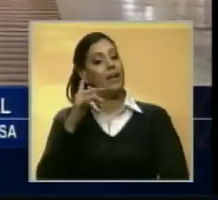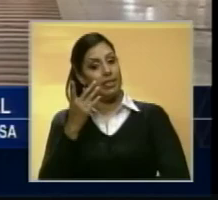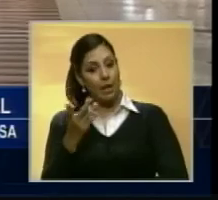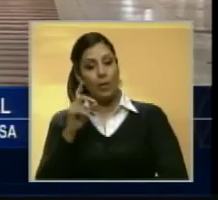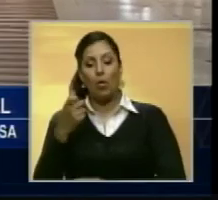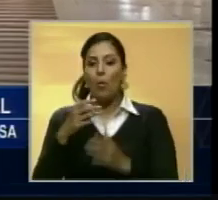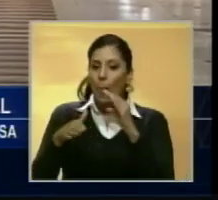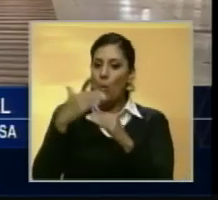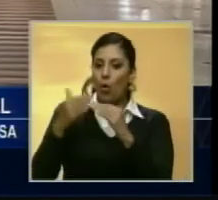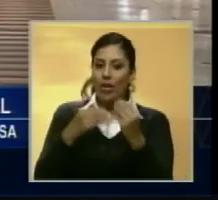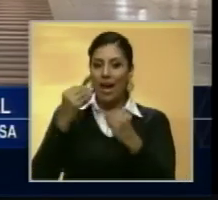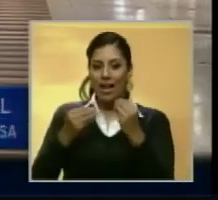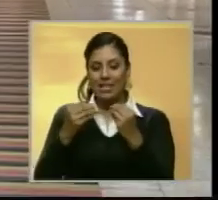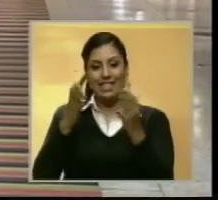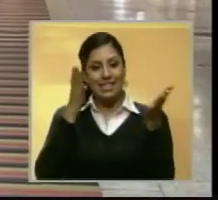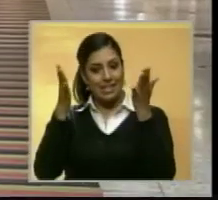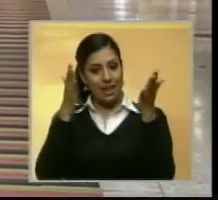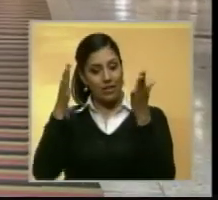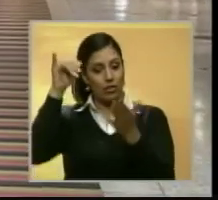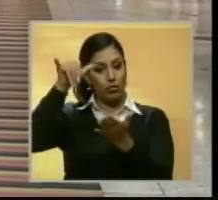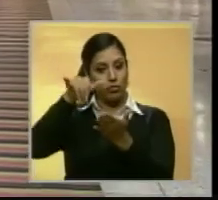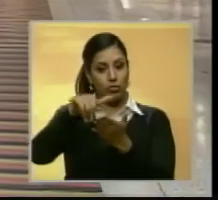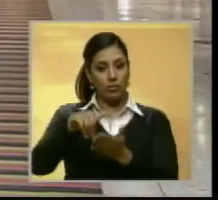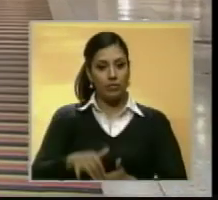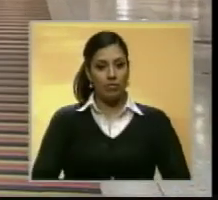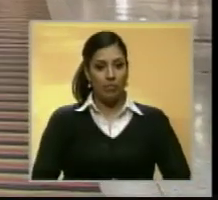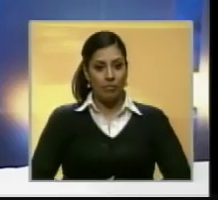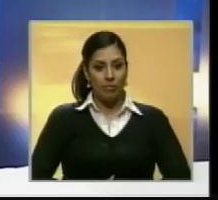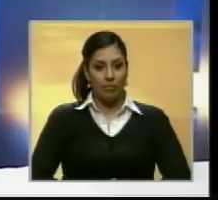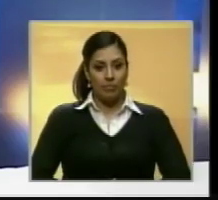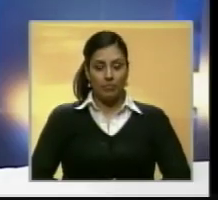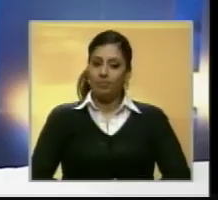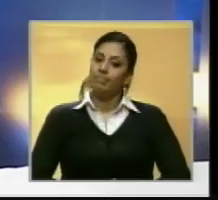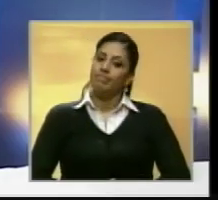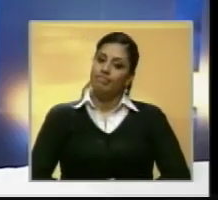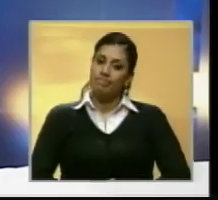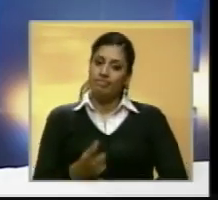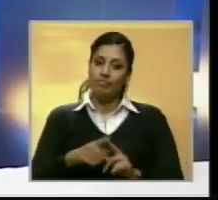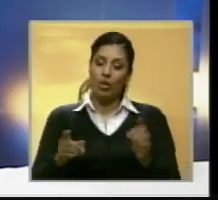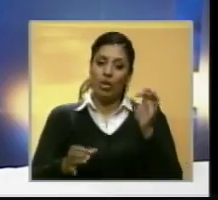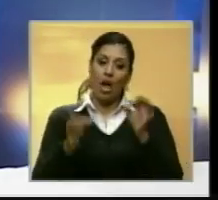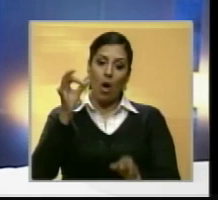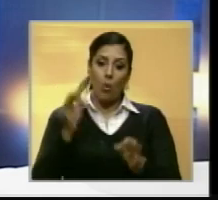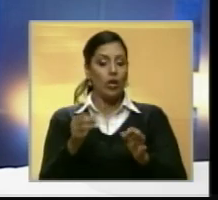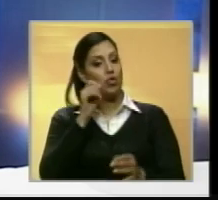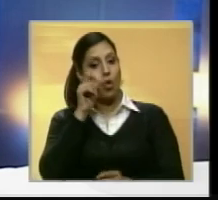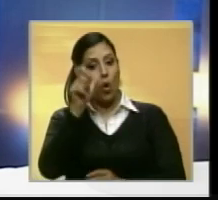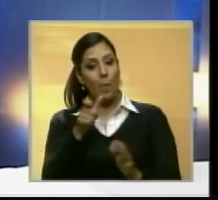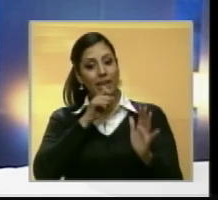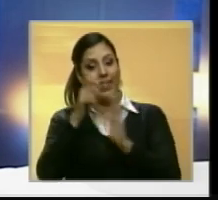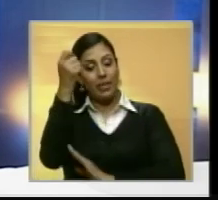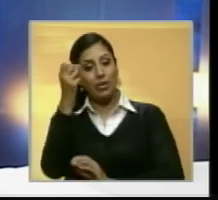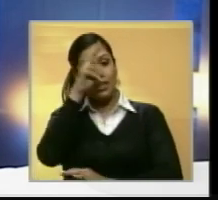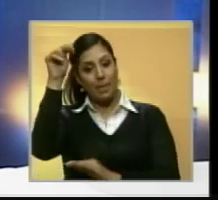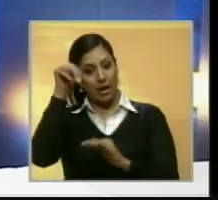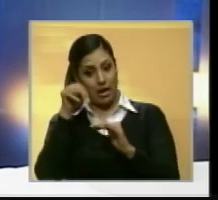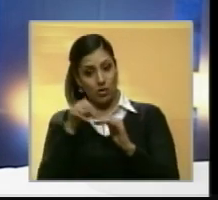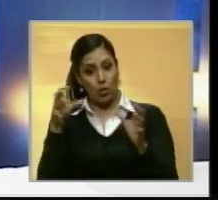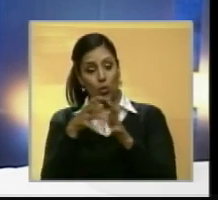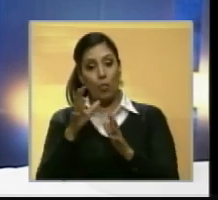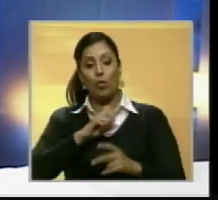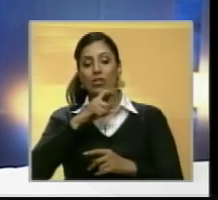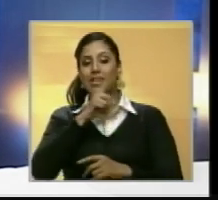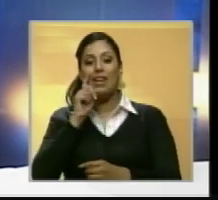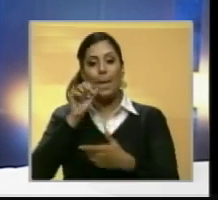como modernizar y actualizar el servicio aeroportuario. A juicio de Ramón Lobo, diputado de la Asamblea Nacional por el